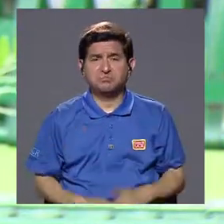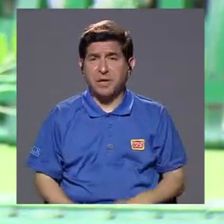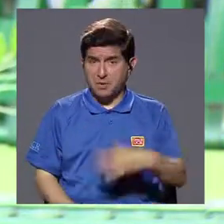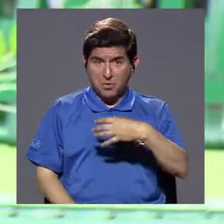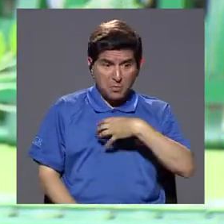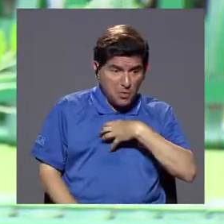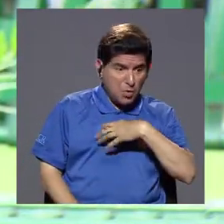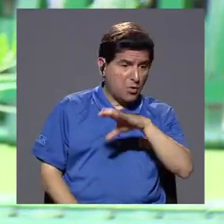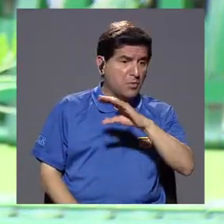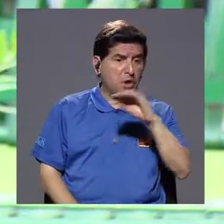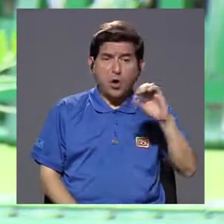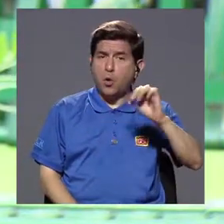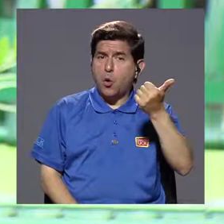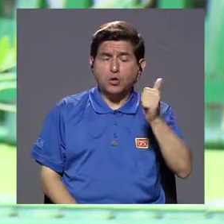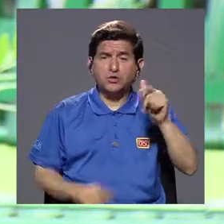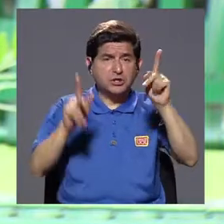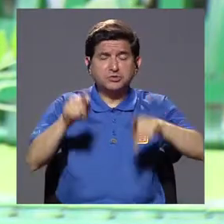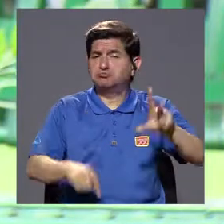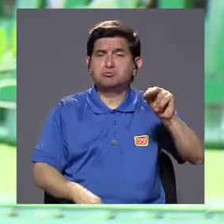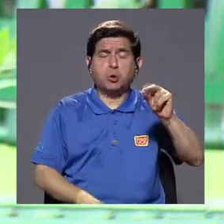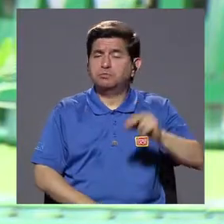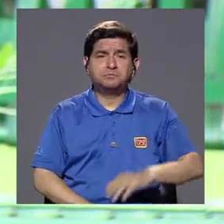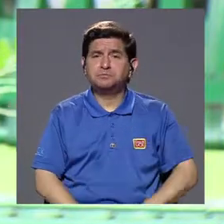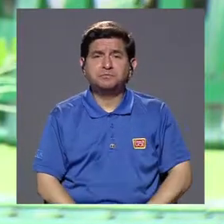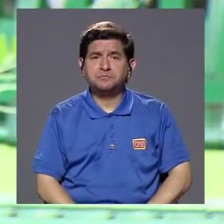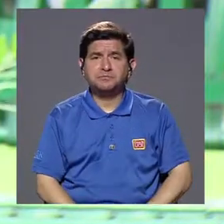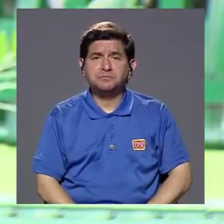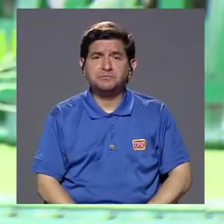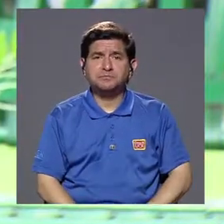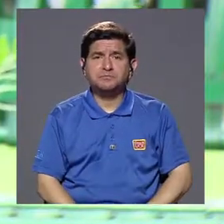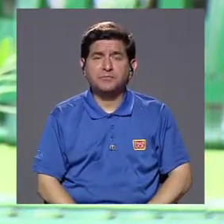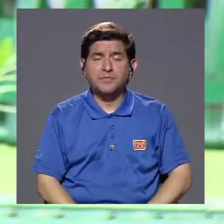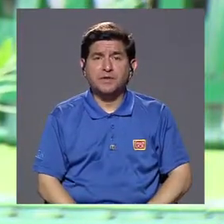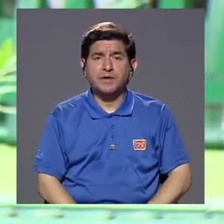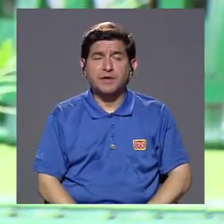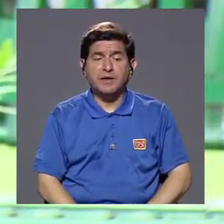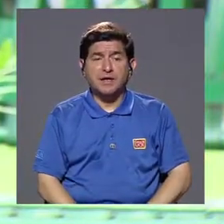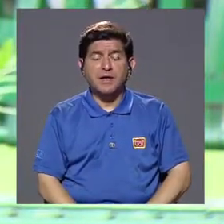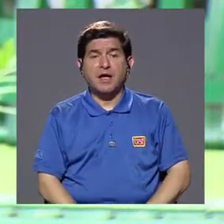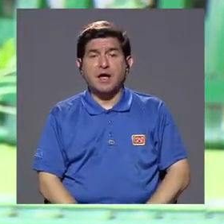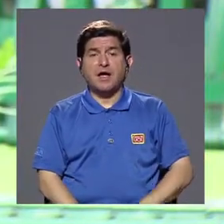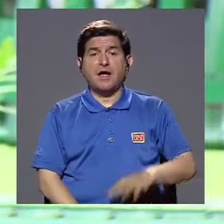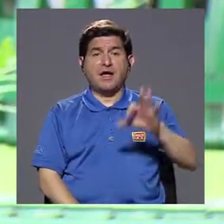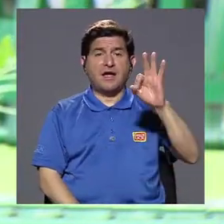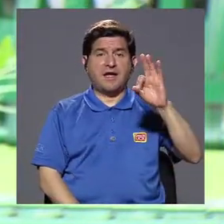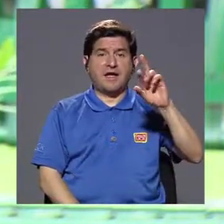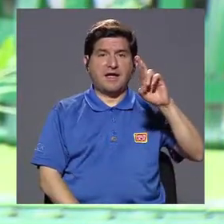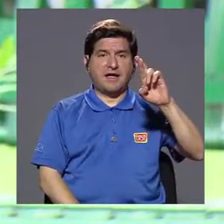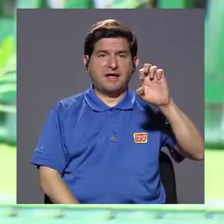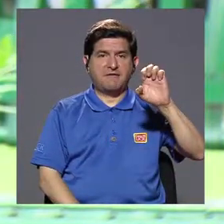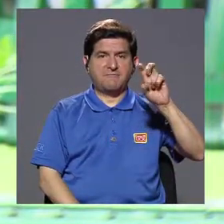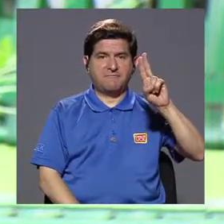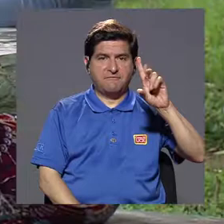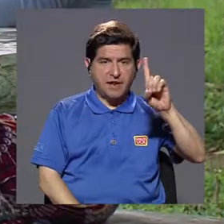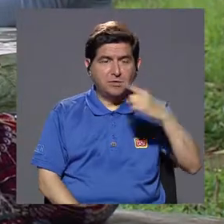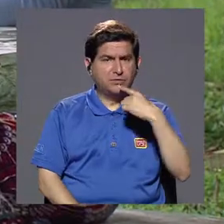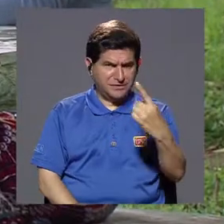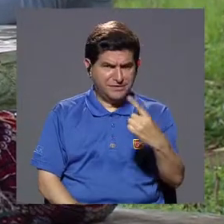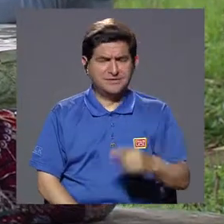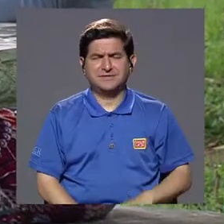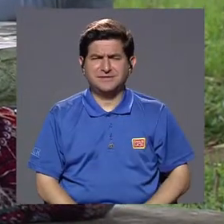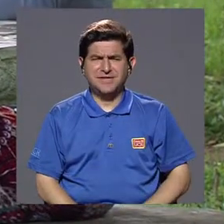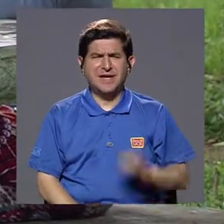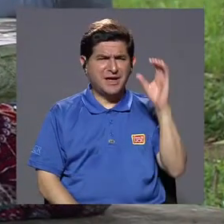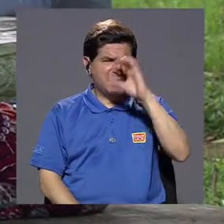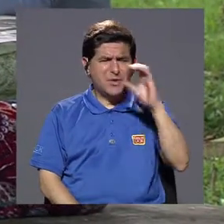siquiera la propia ni siquiera la de los demás incluso apuesta o plantea freud en lugar de buscar